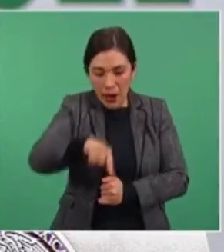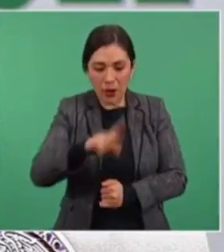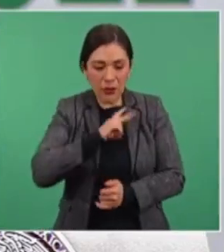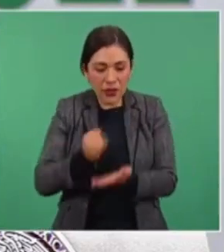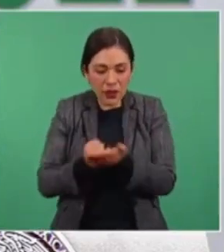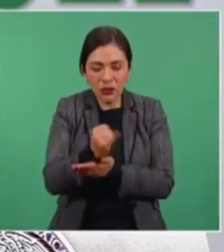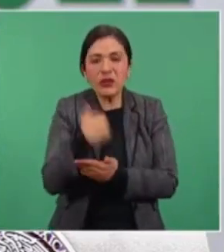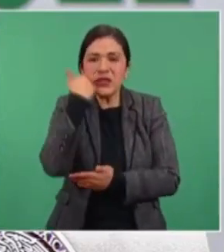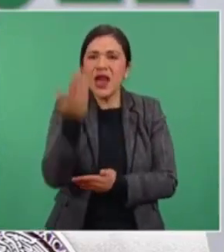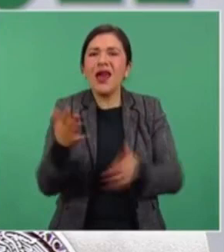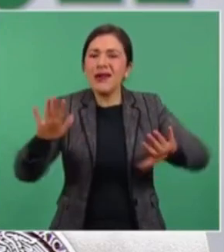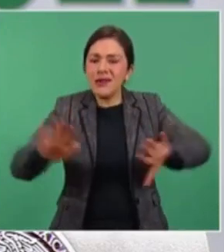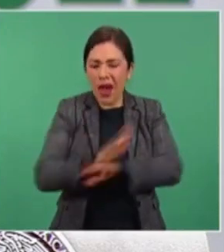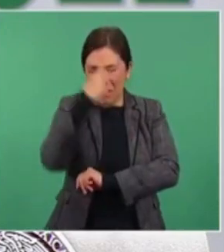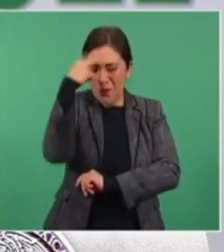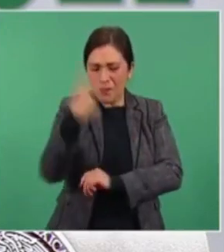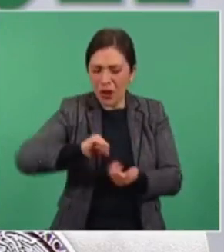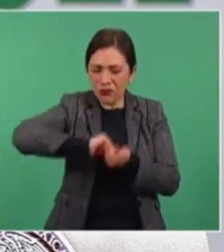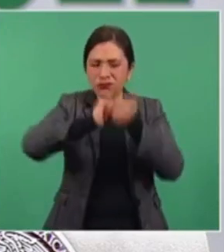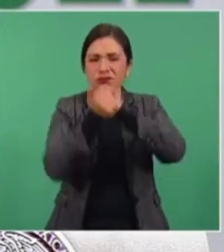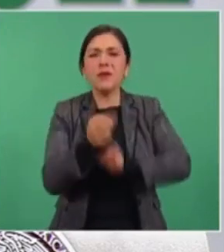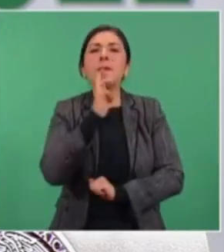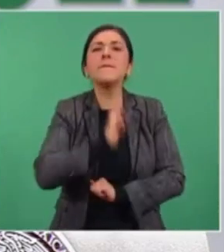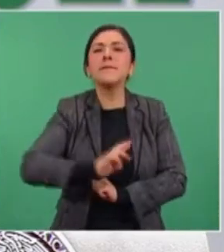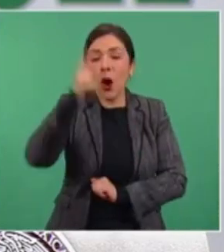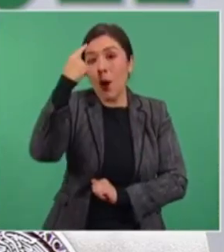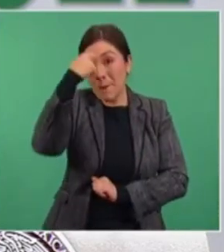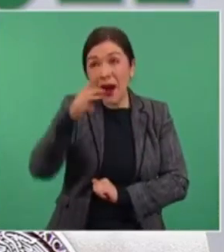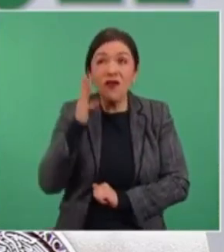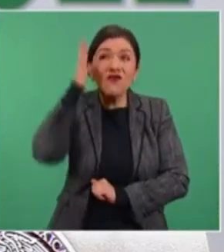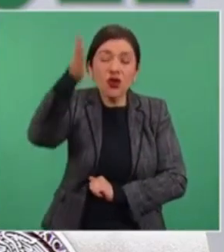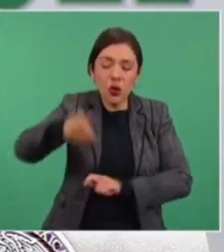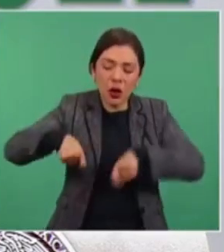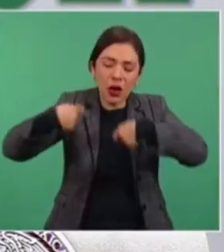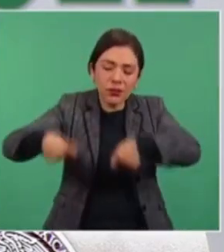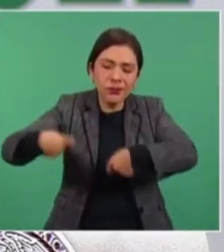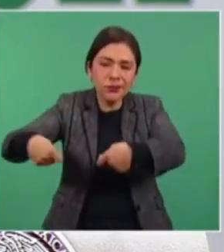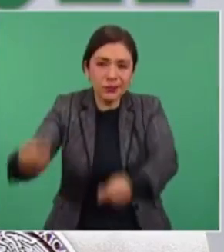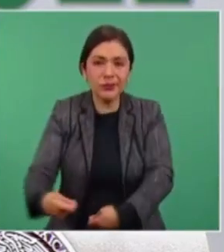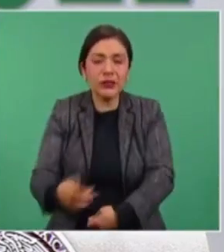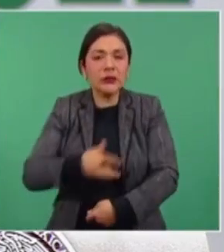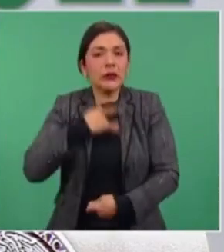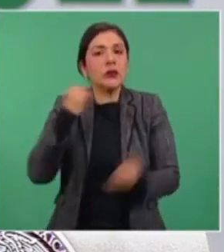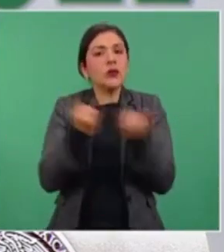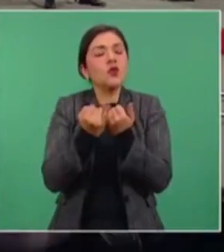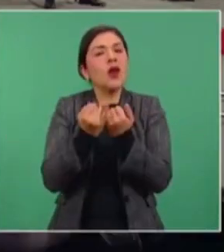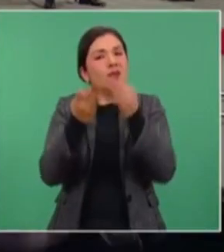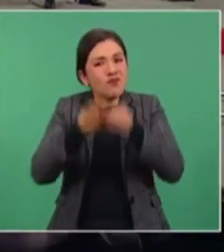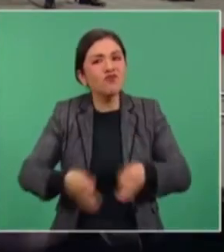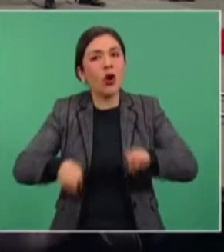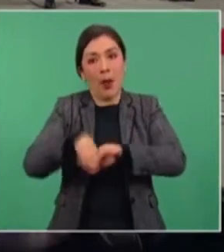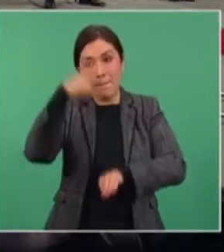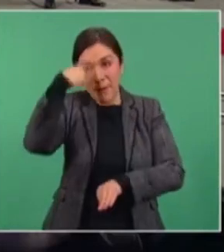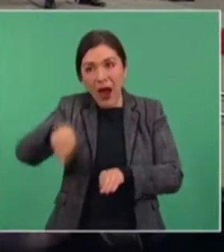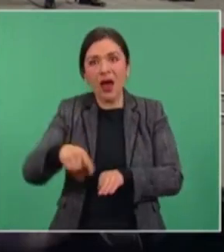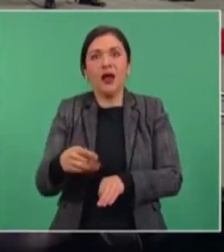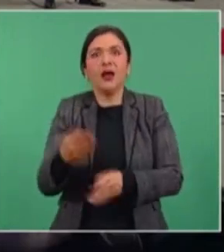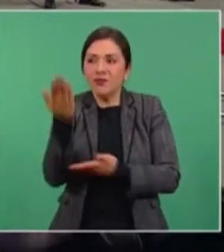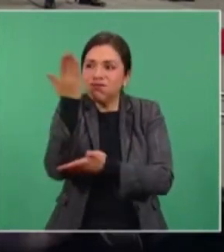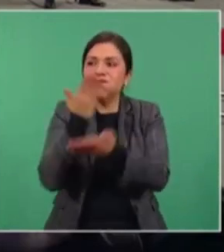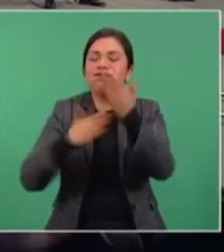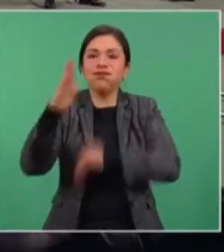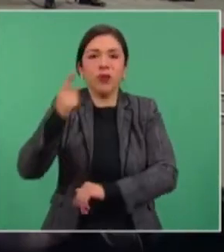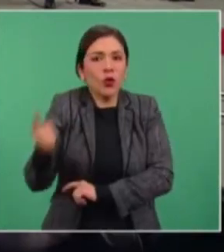lograr un México mejor y transmitir a las próximas generaciones la importancia de la superación permanente y la de los valores